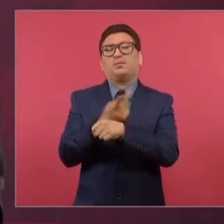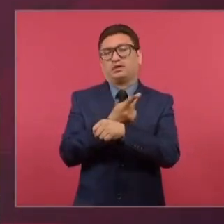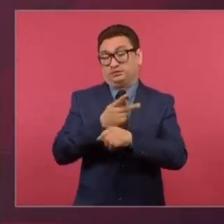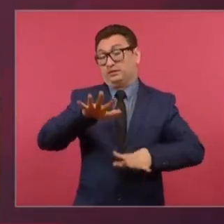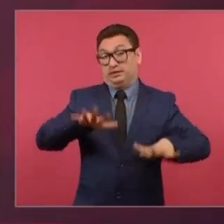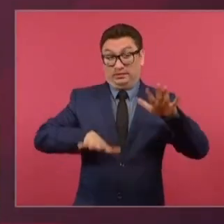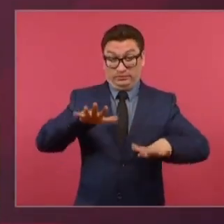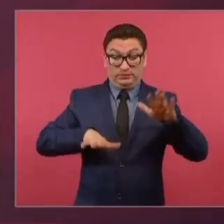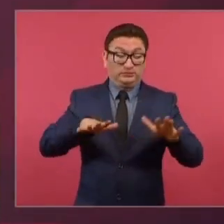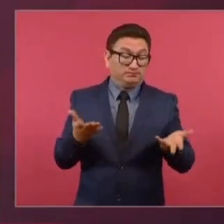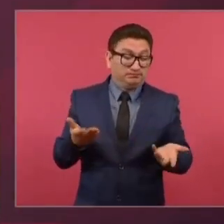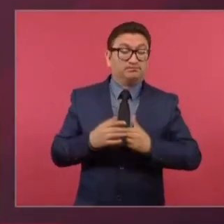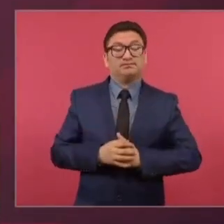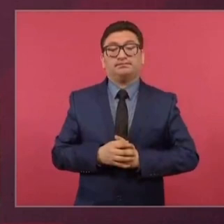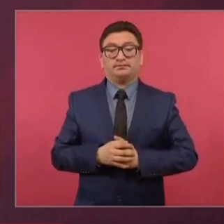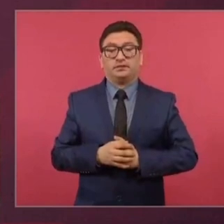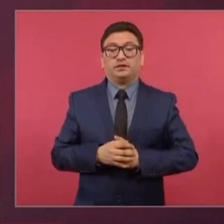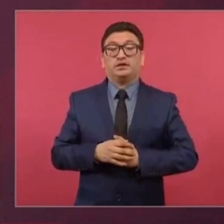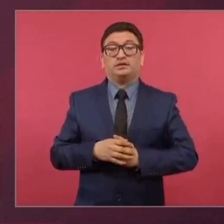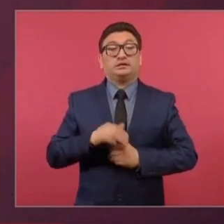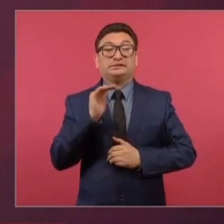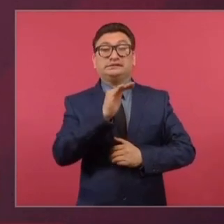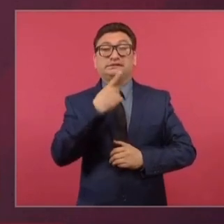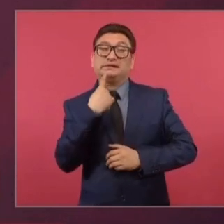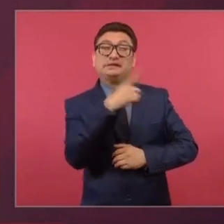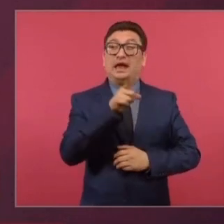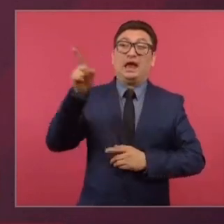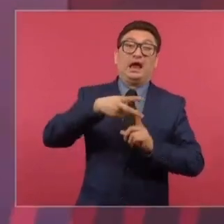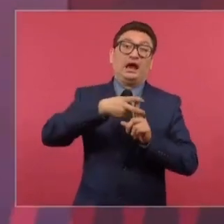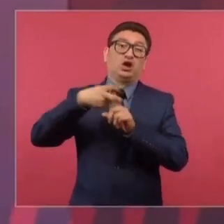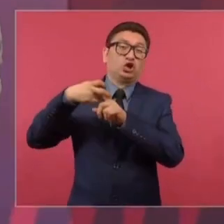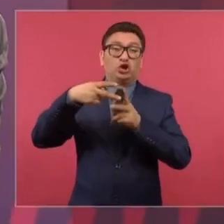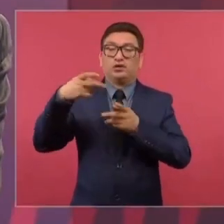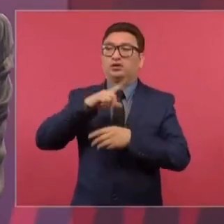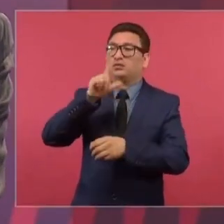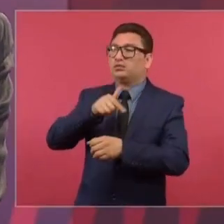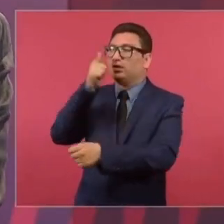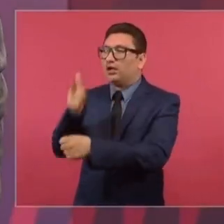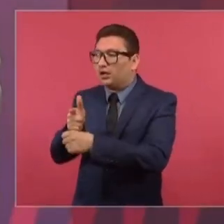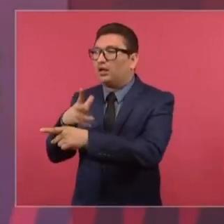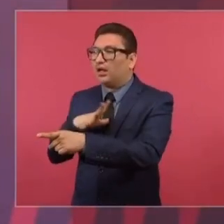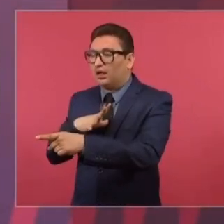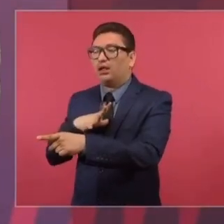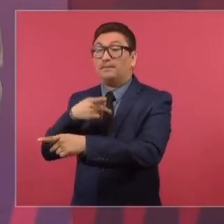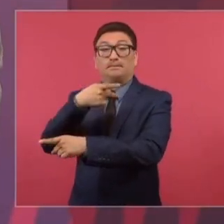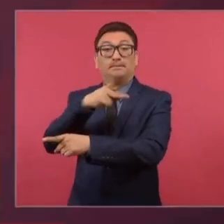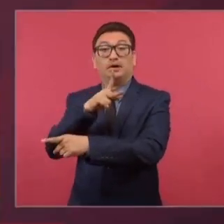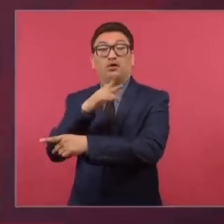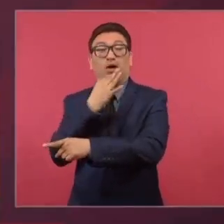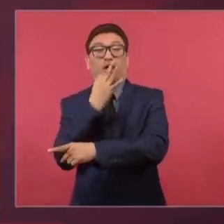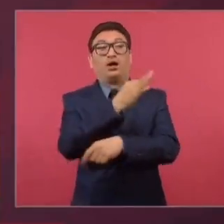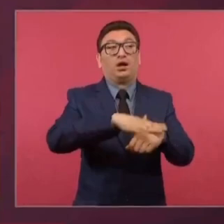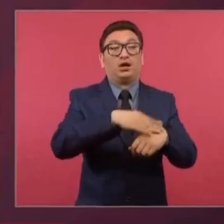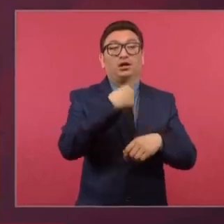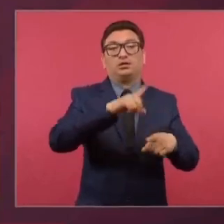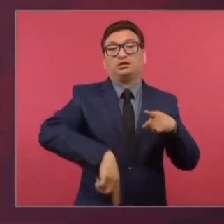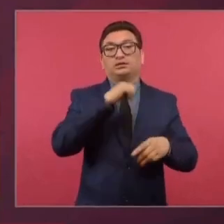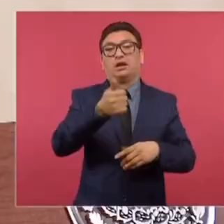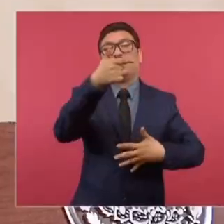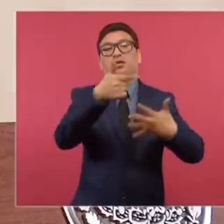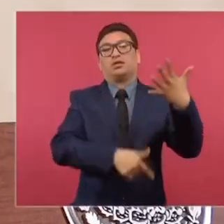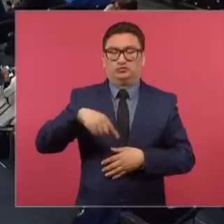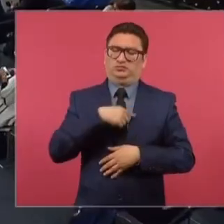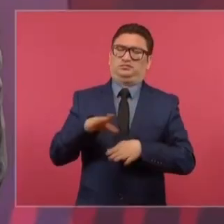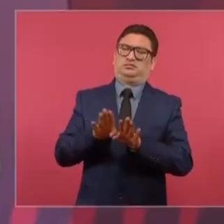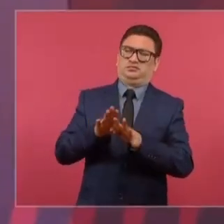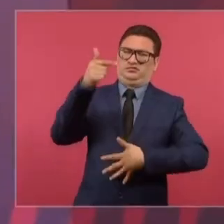Que en algunos casos se denunciaba que habían desaparecido, se encontraba la persona y ya no se quitaba de la lista